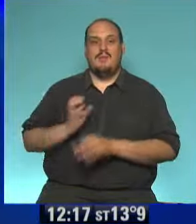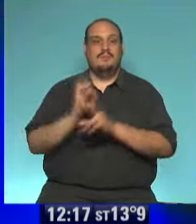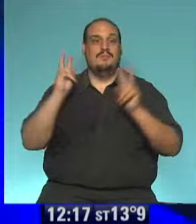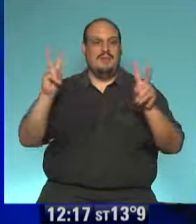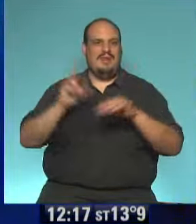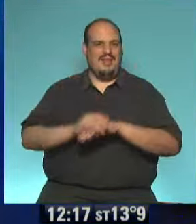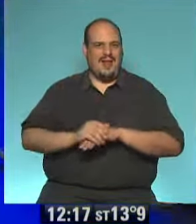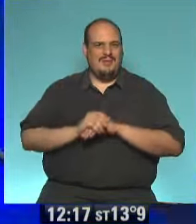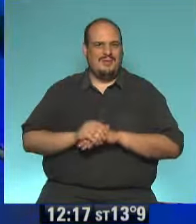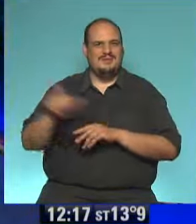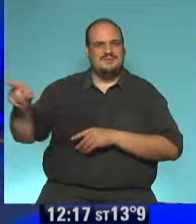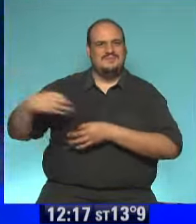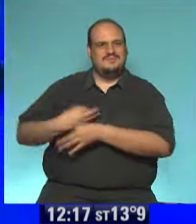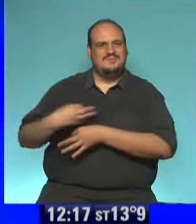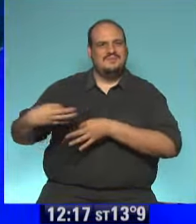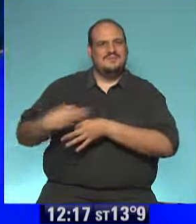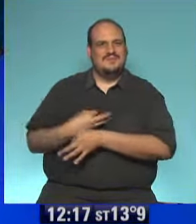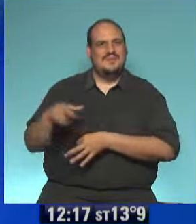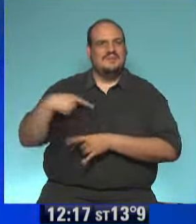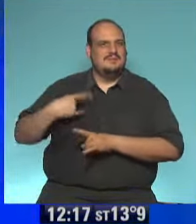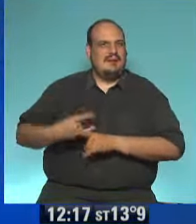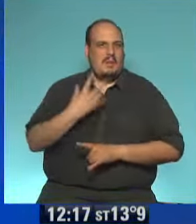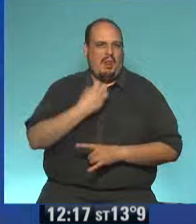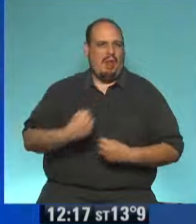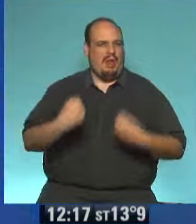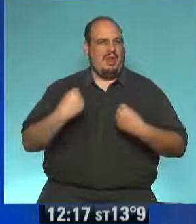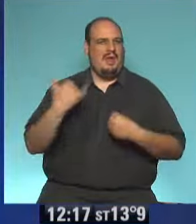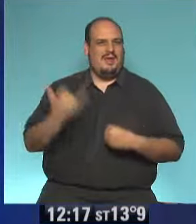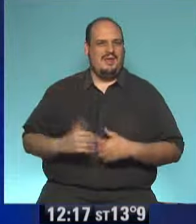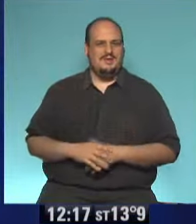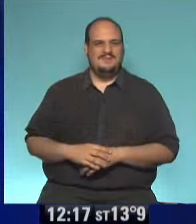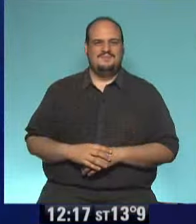amiga, que nos enseña siempre viene pila a pila. No.